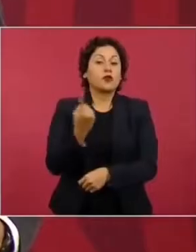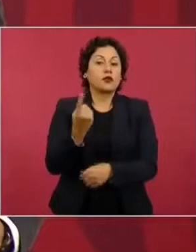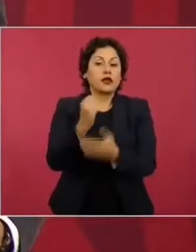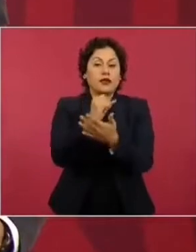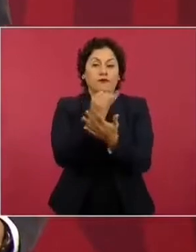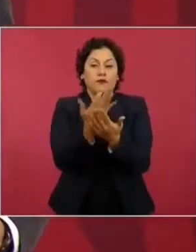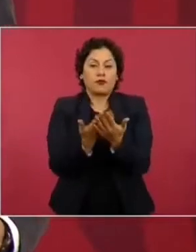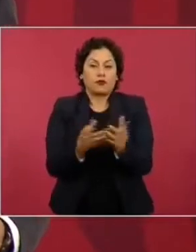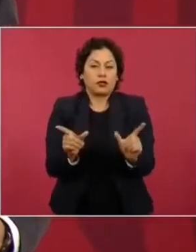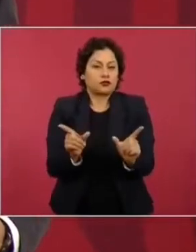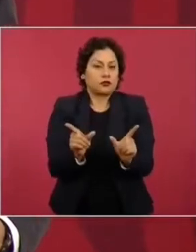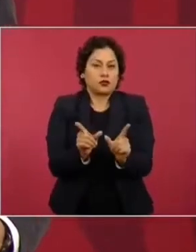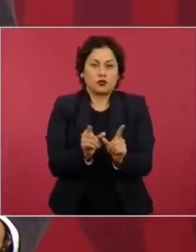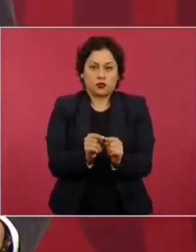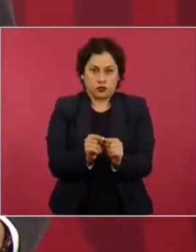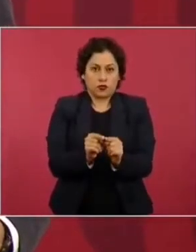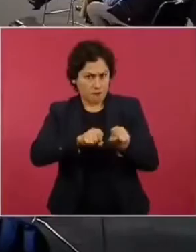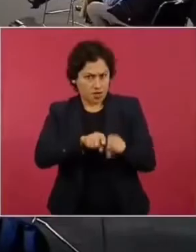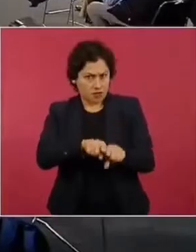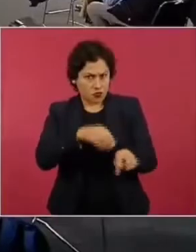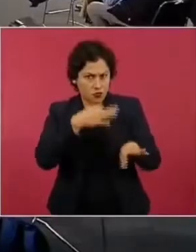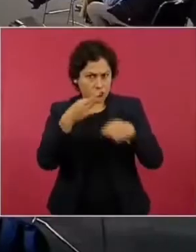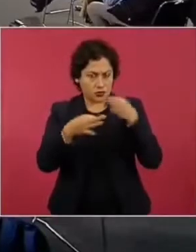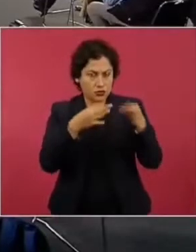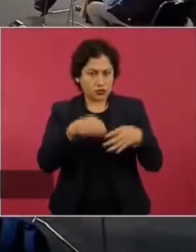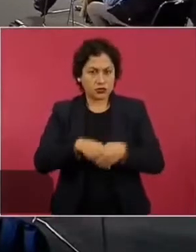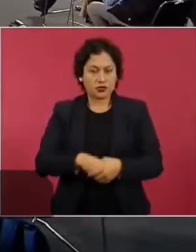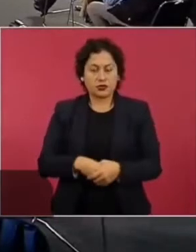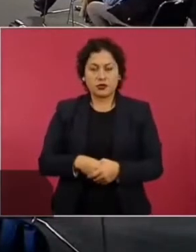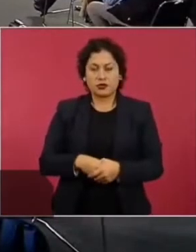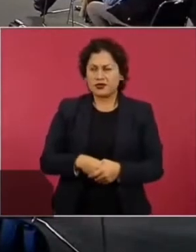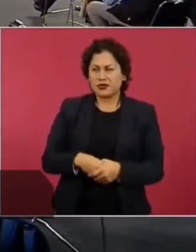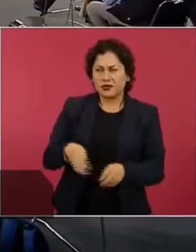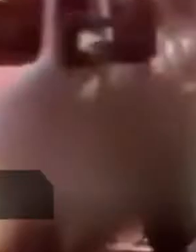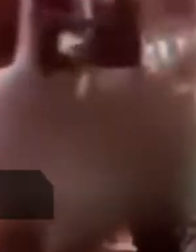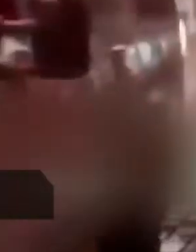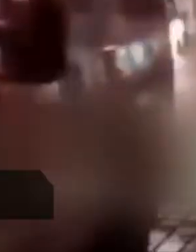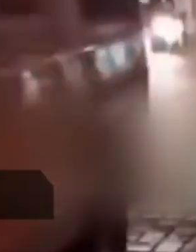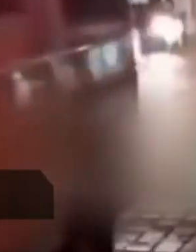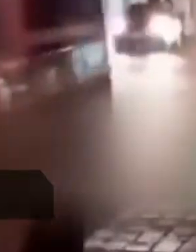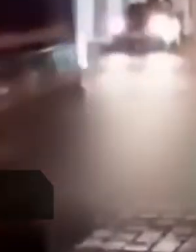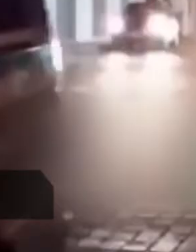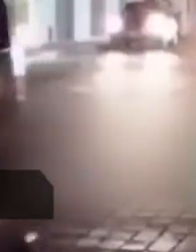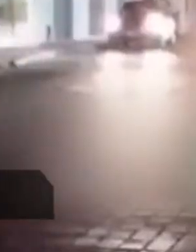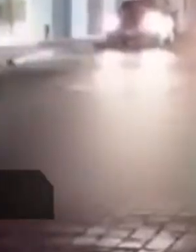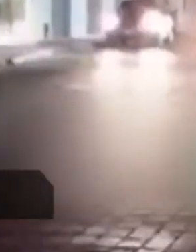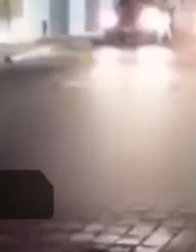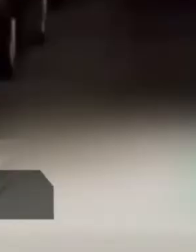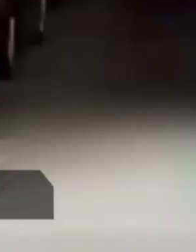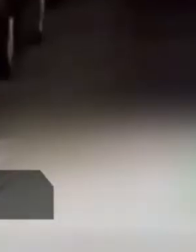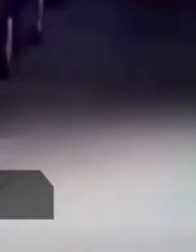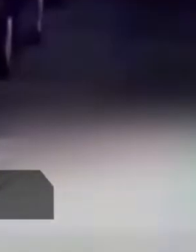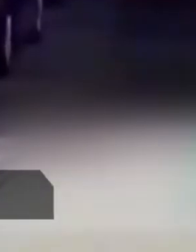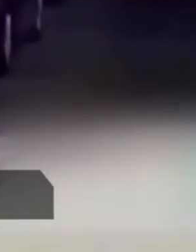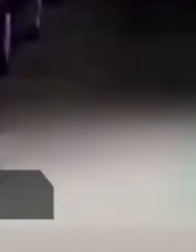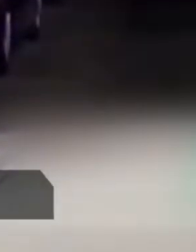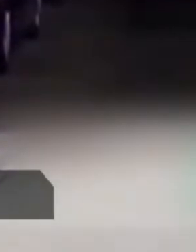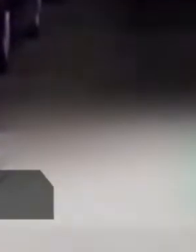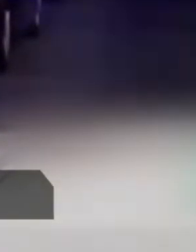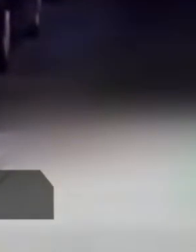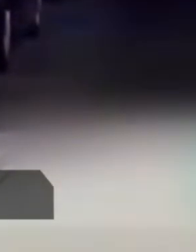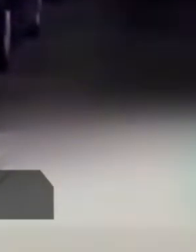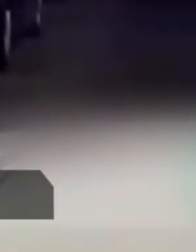El presidente de México, Andrés Manuel López Obrador, no quiso corroborar lo sucedido durante su primera reunión de hoy con la prensa, porque